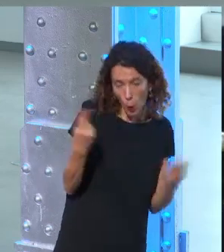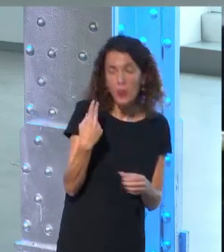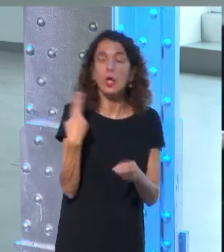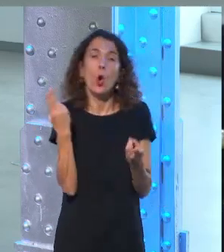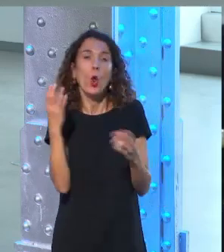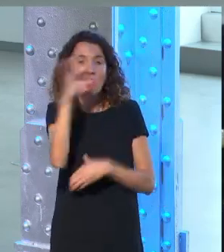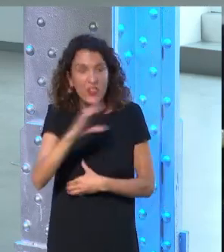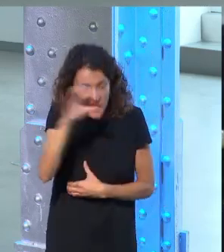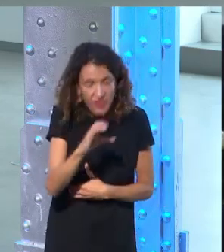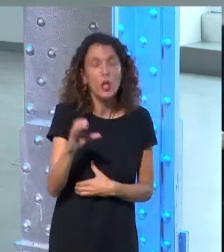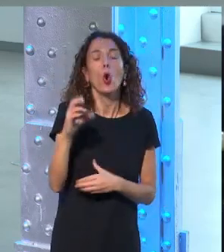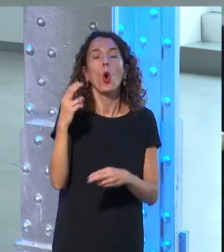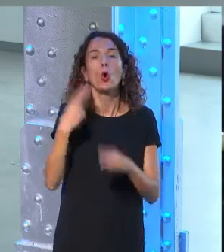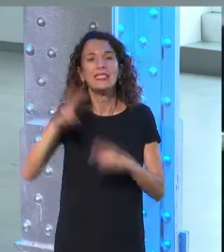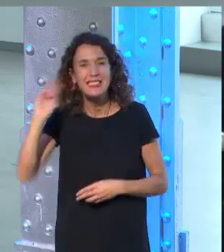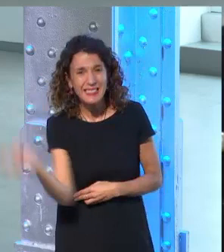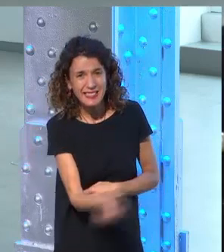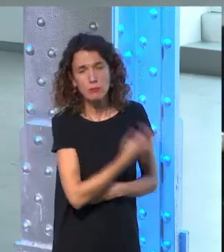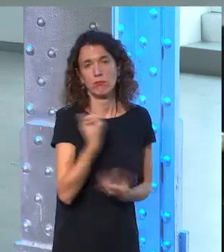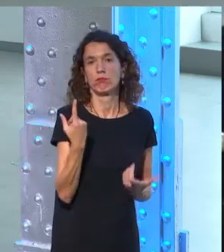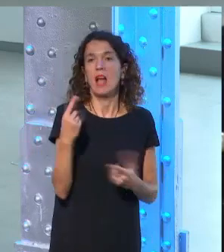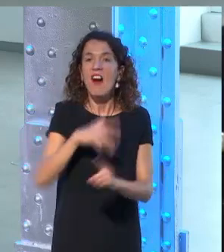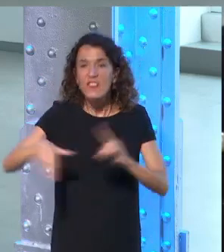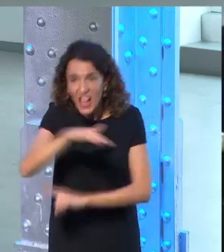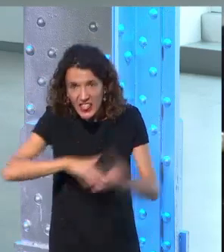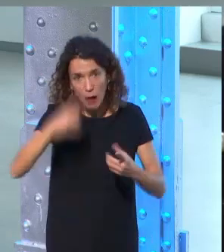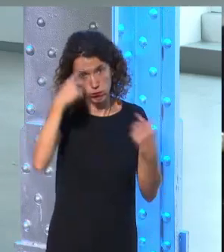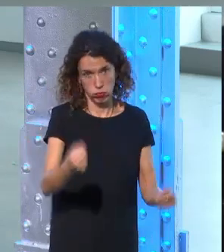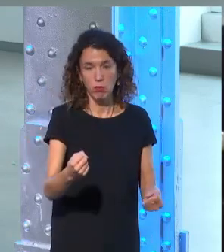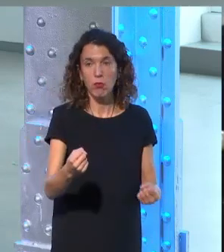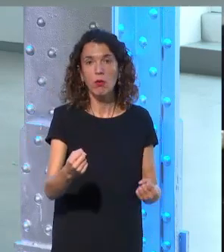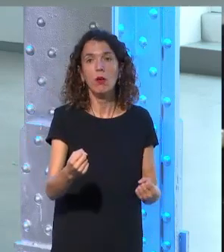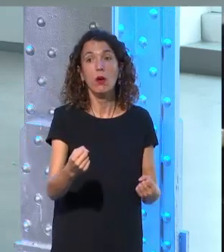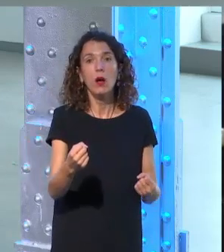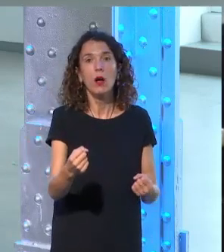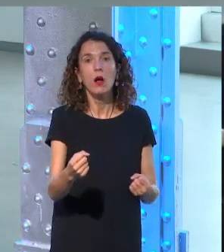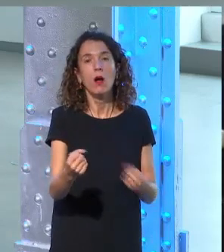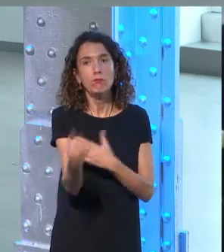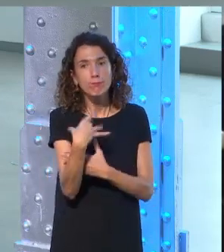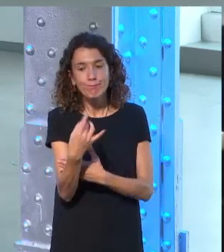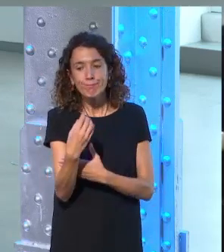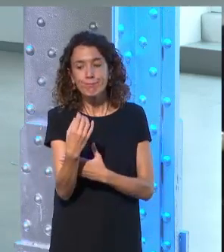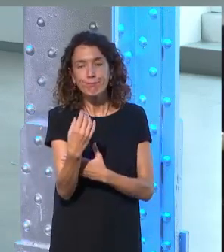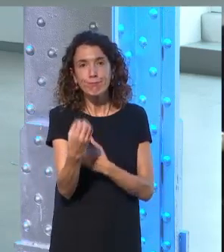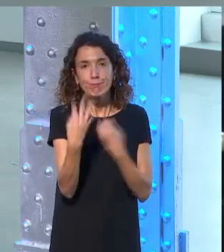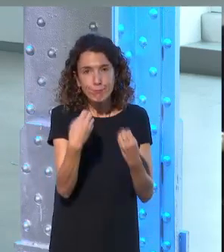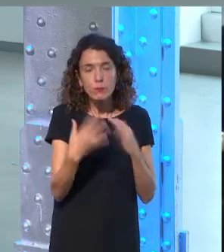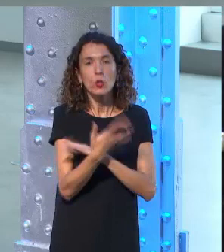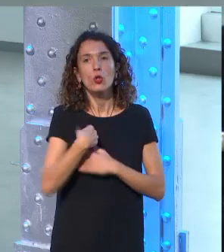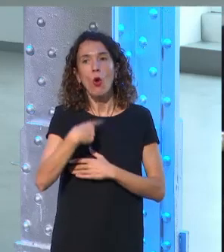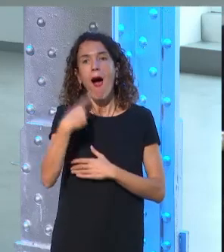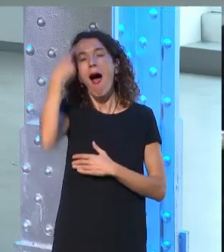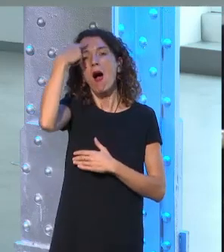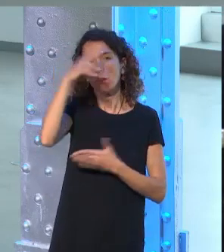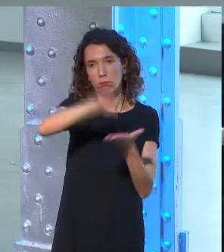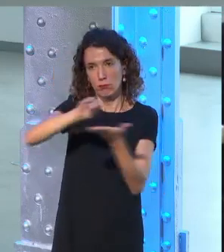científico, organizacional, ambiental, que nos permiten también hacernos una idea, ¿no?, de cuál es la visión general y